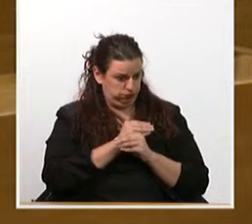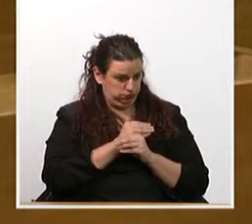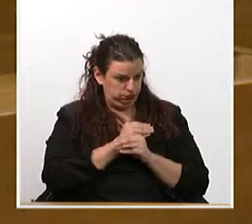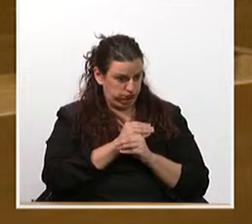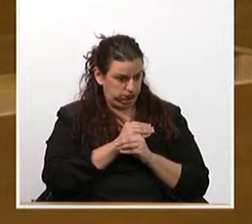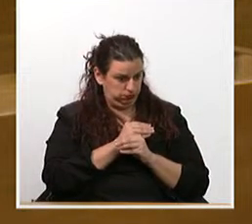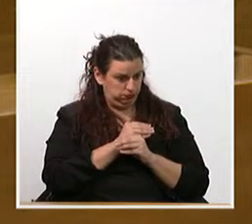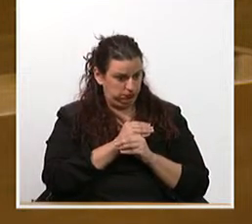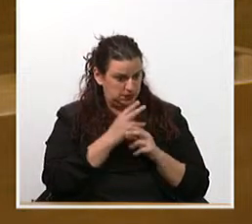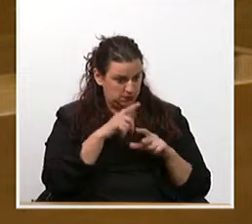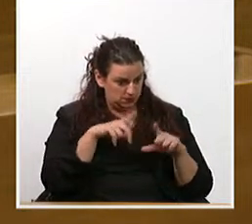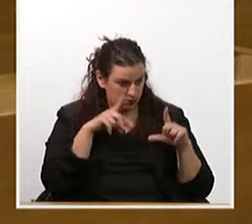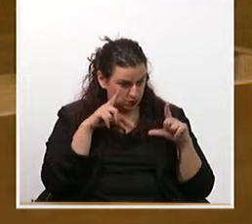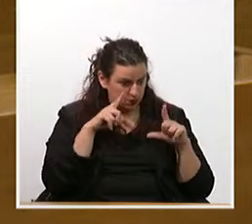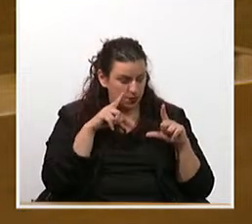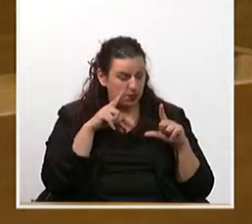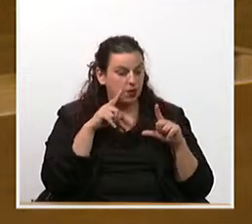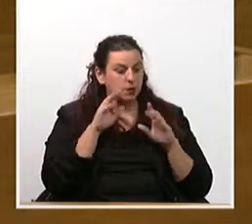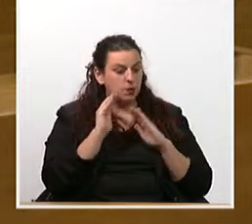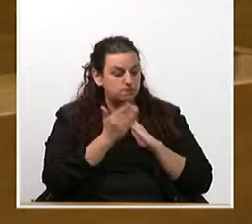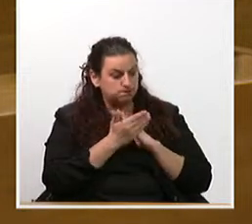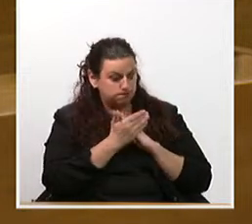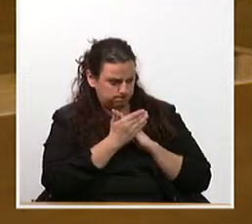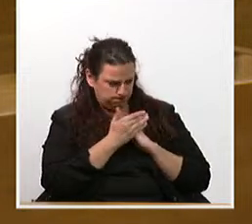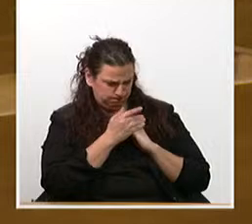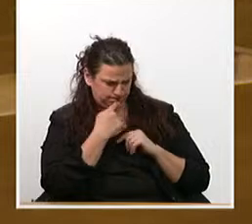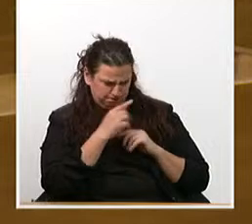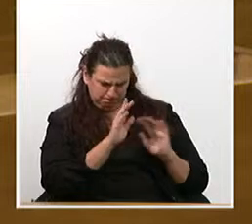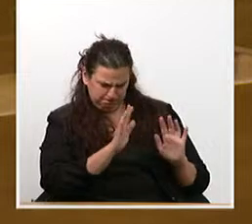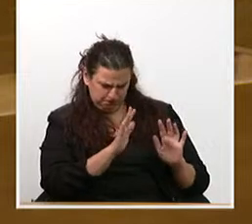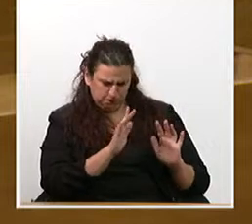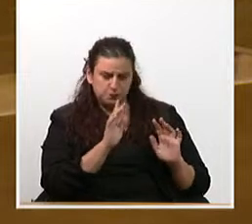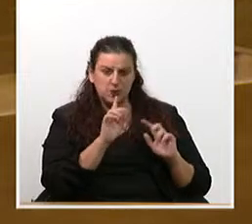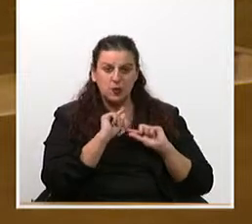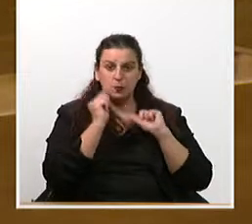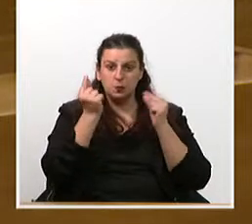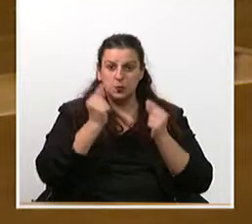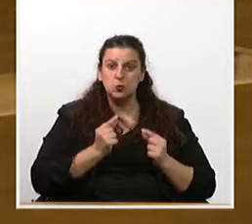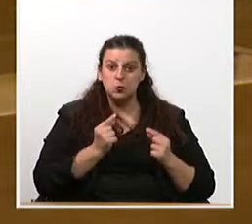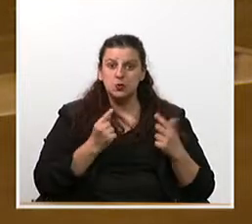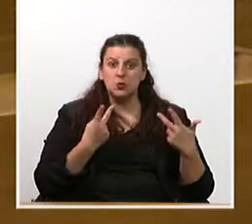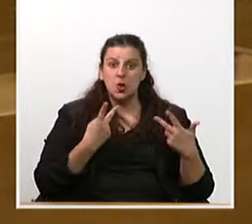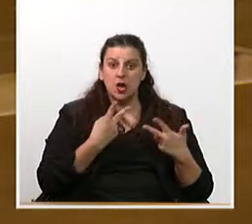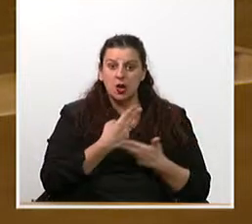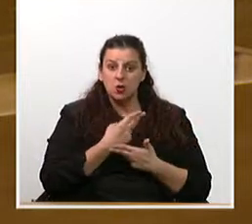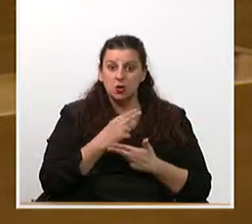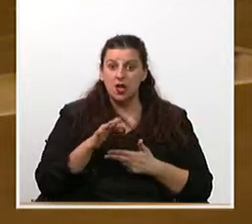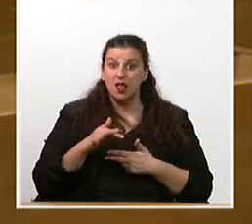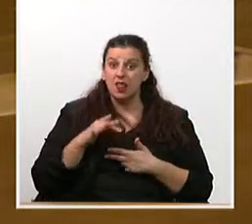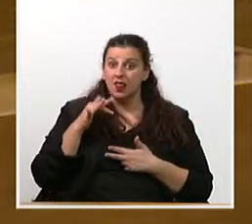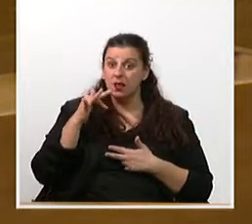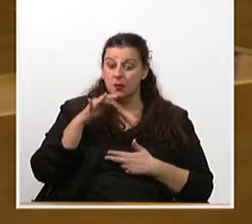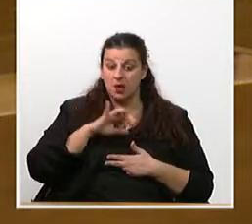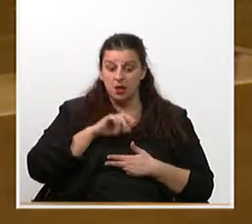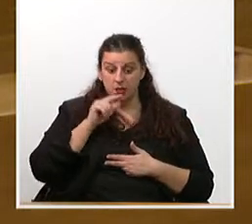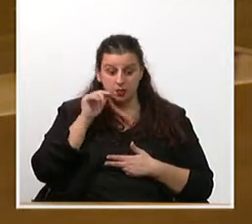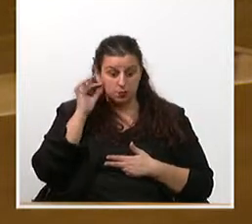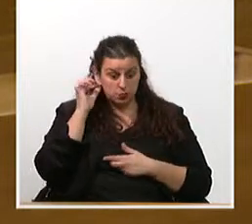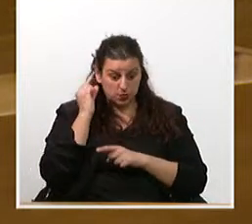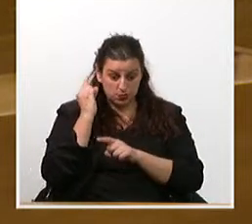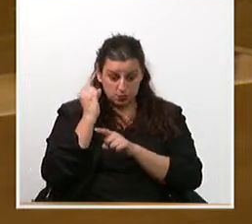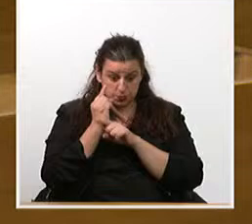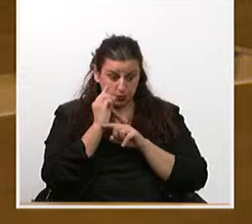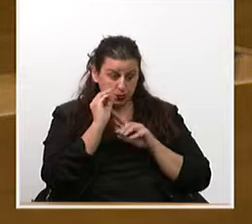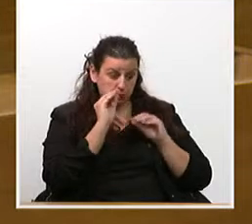el la el presup y cu yut de la opi pregun